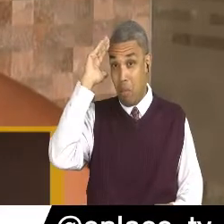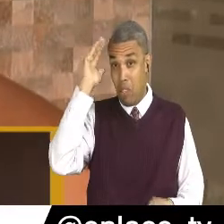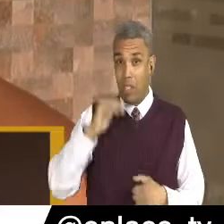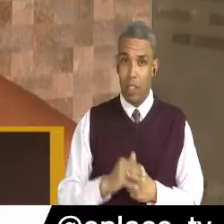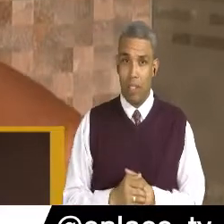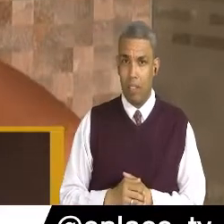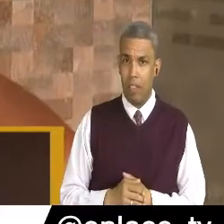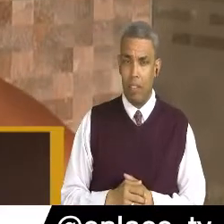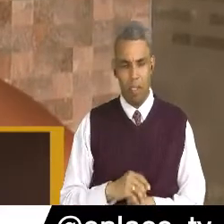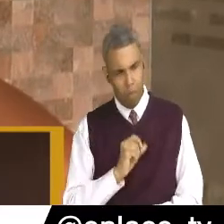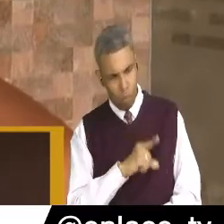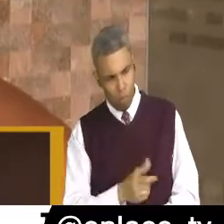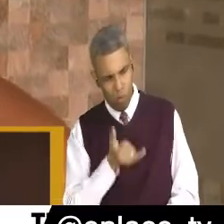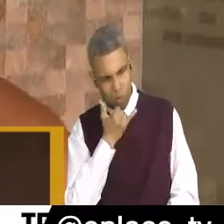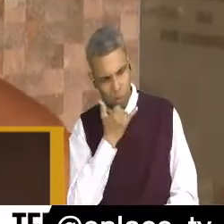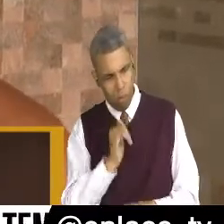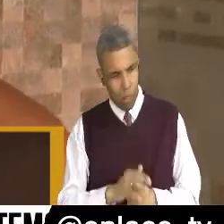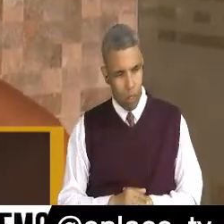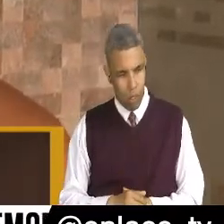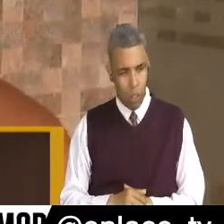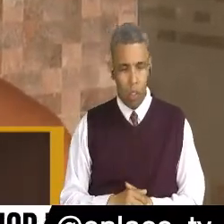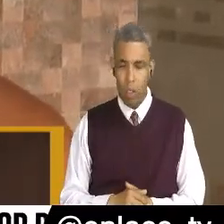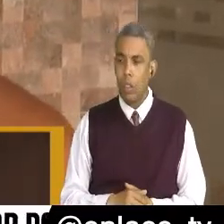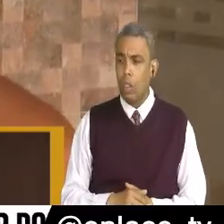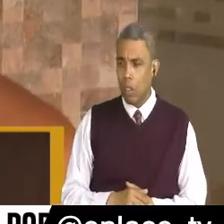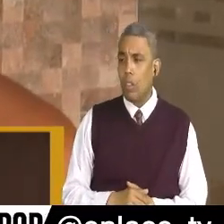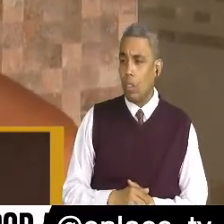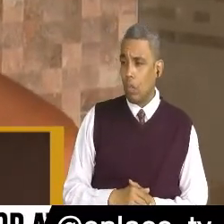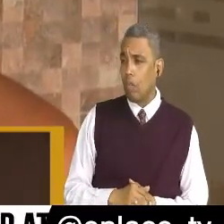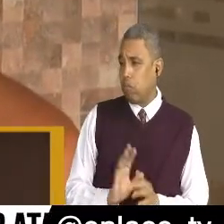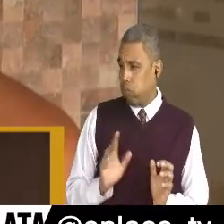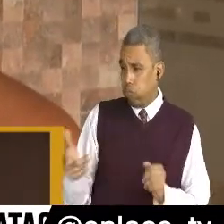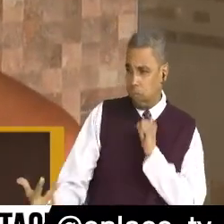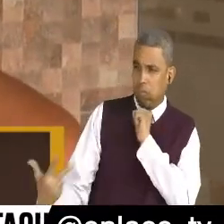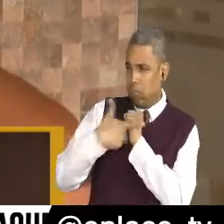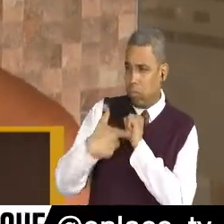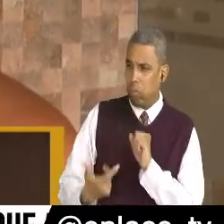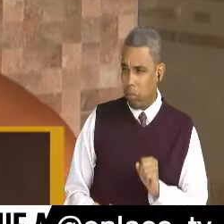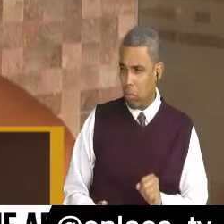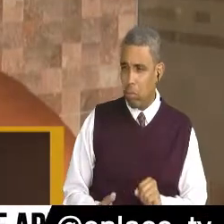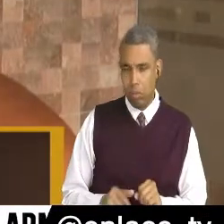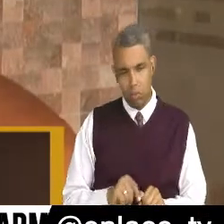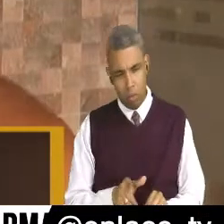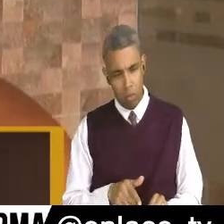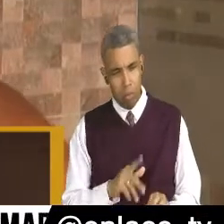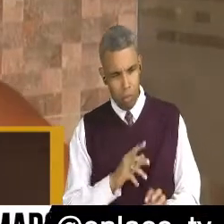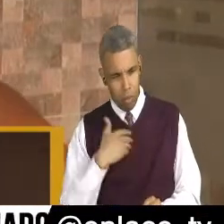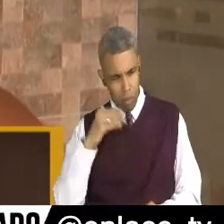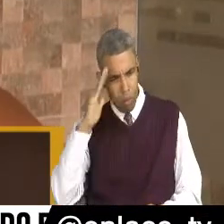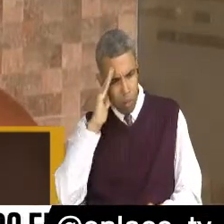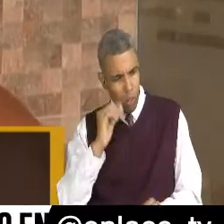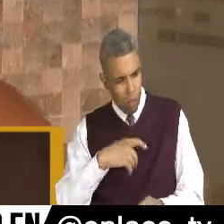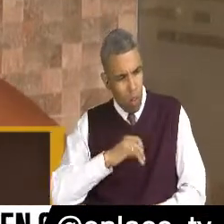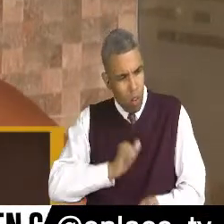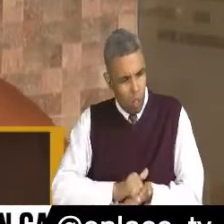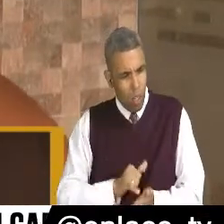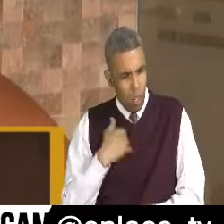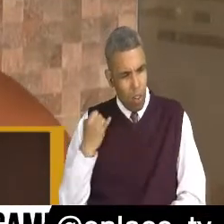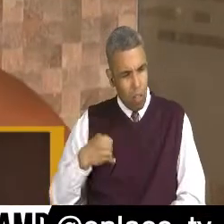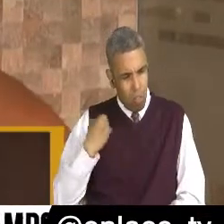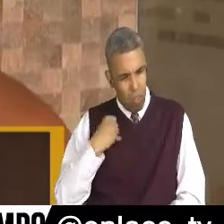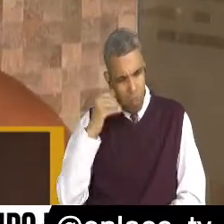estaba así, entonces yo le comenté y él me dijo, ay, es que yo soy también patrullero, que cómo así, que una cadena. Le dije, usted es patrullero, pero que usted debe ser consciente de que usted a